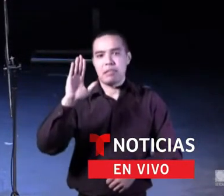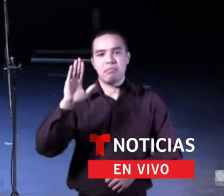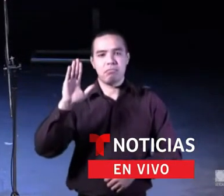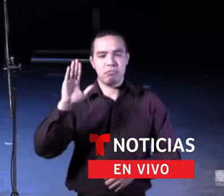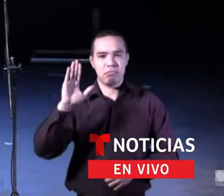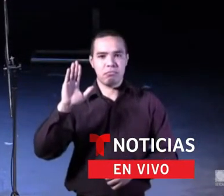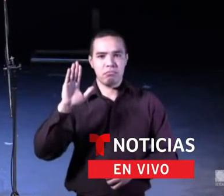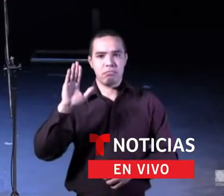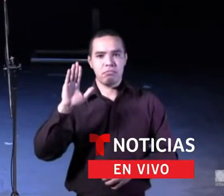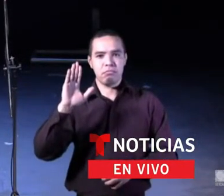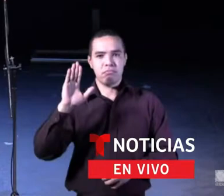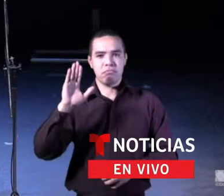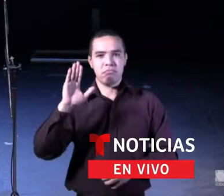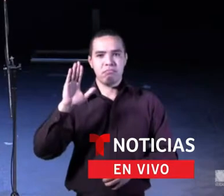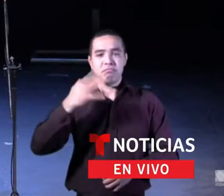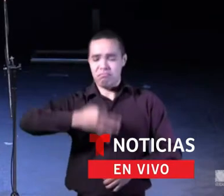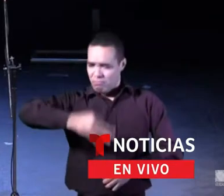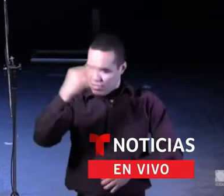y hay esperanza